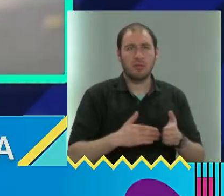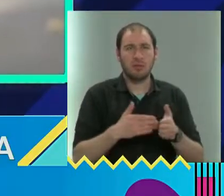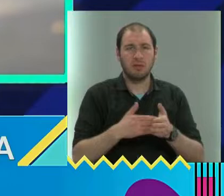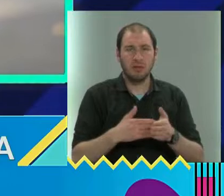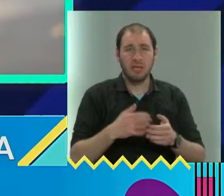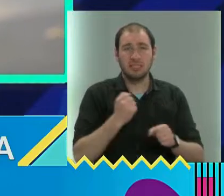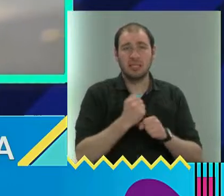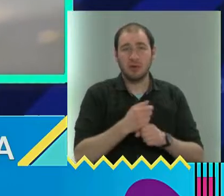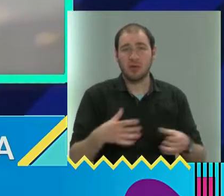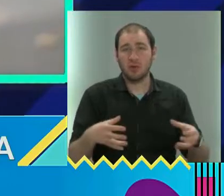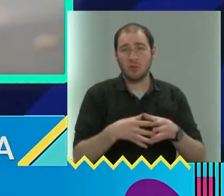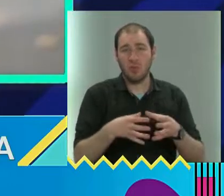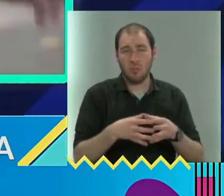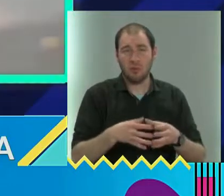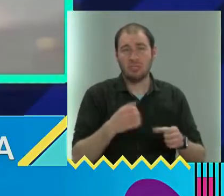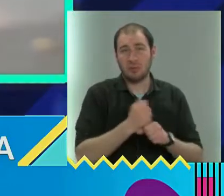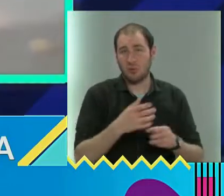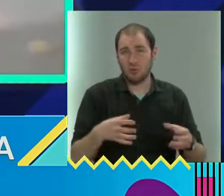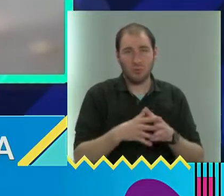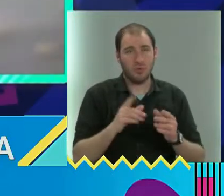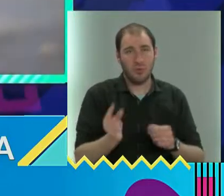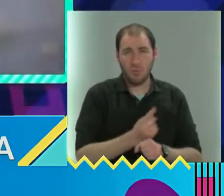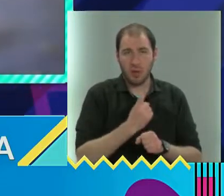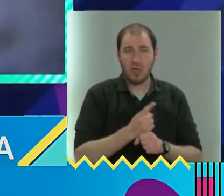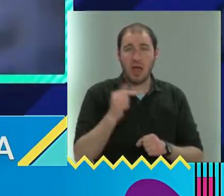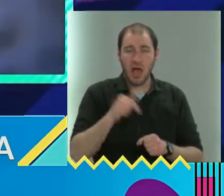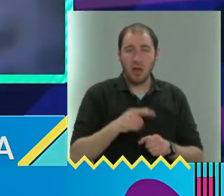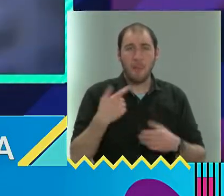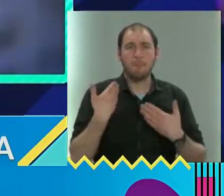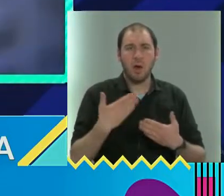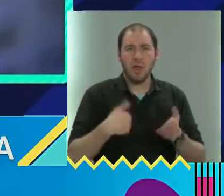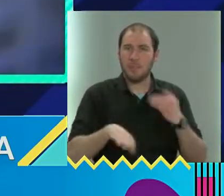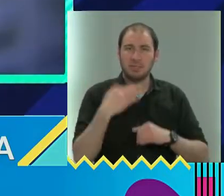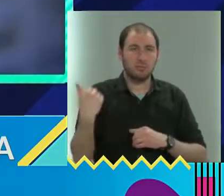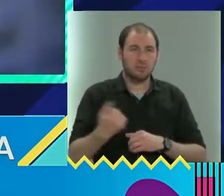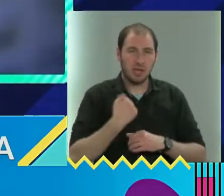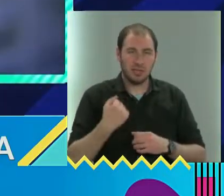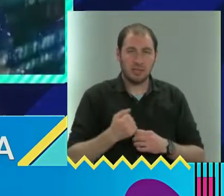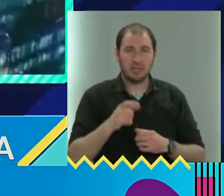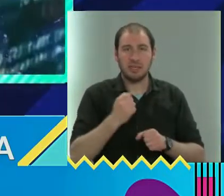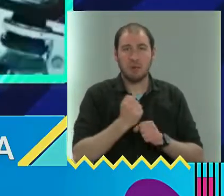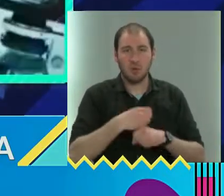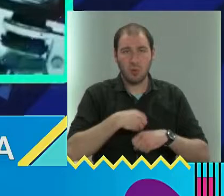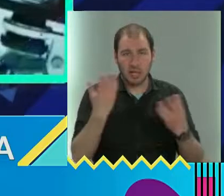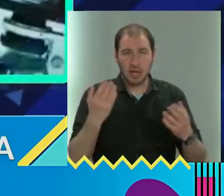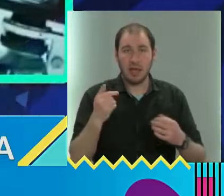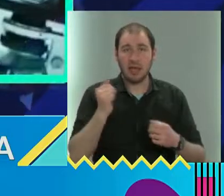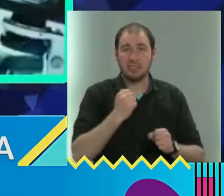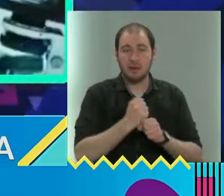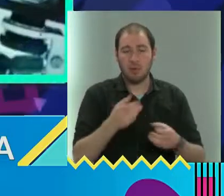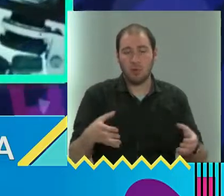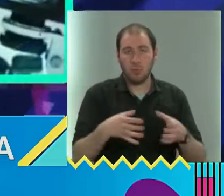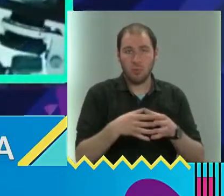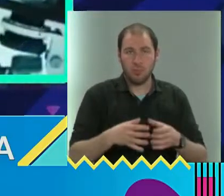que es la de trabajar en grupo y trabajar en equipo. Y hoy una de las capacidades más importantes para cualquier tarea es el trabajo en